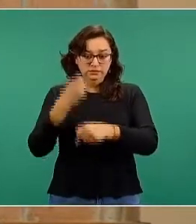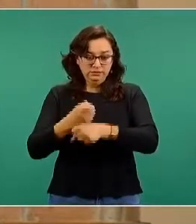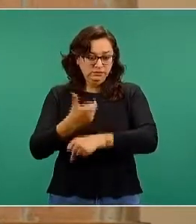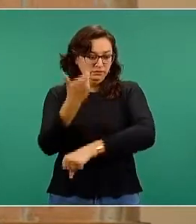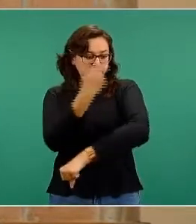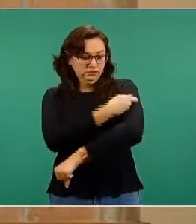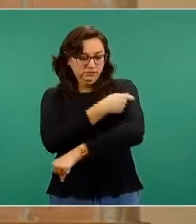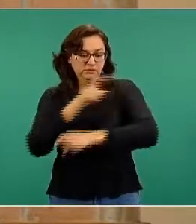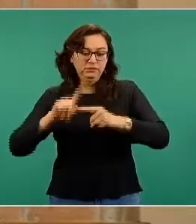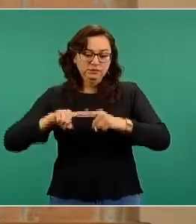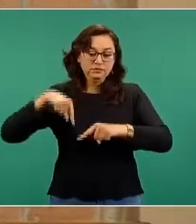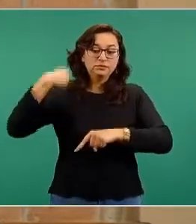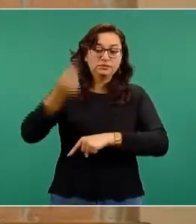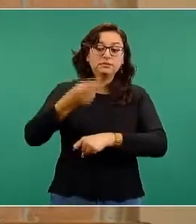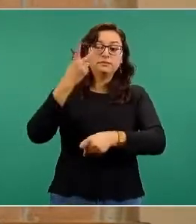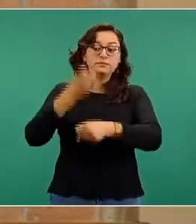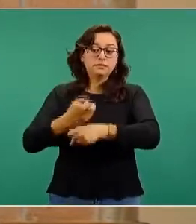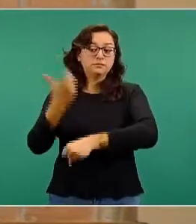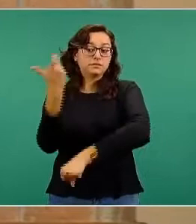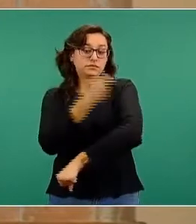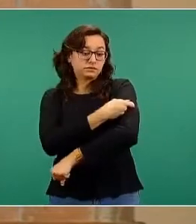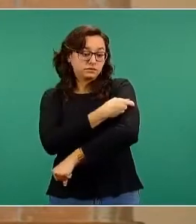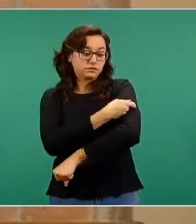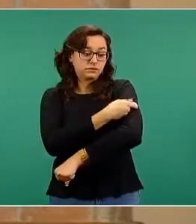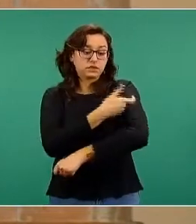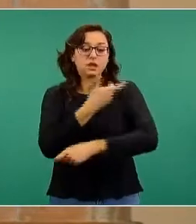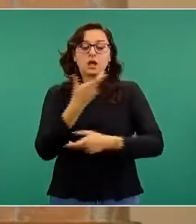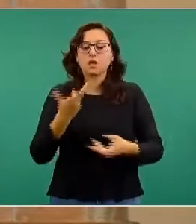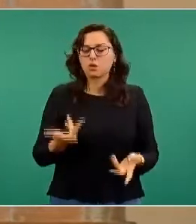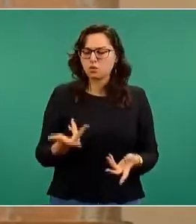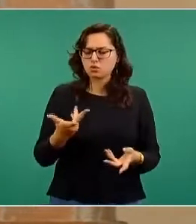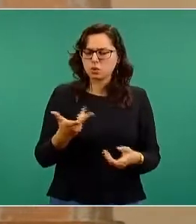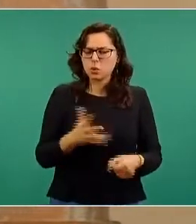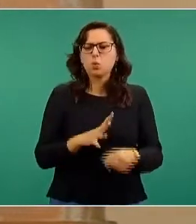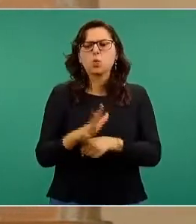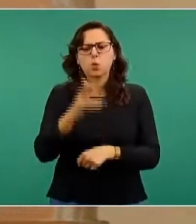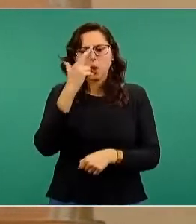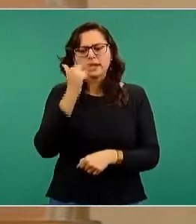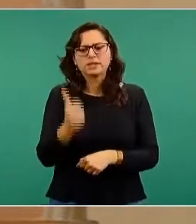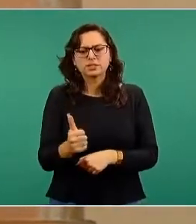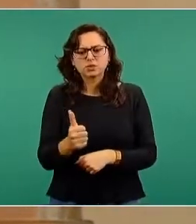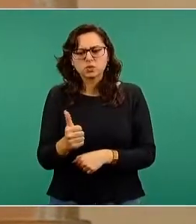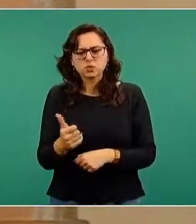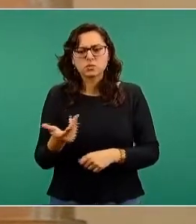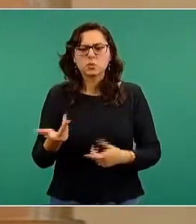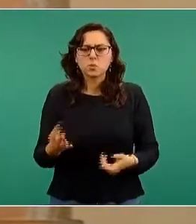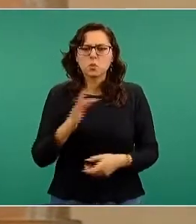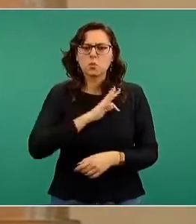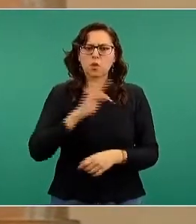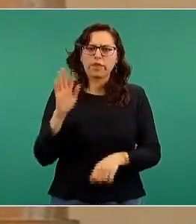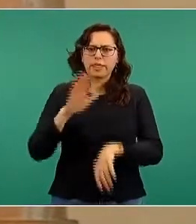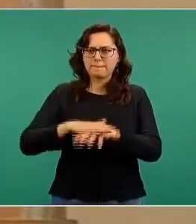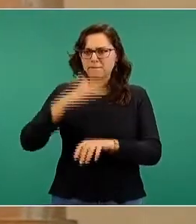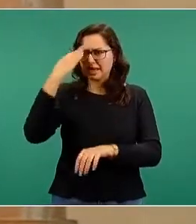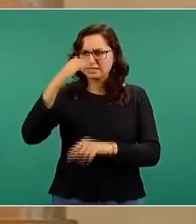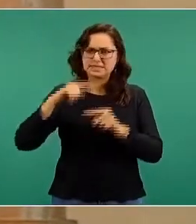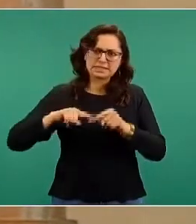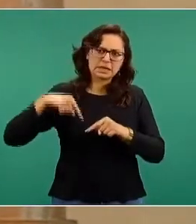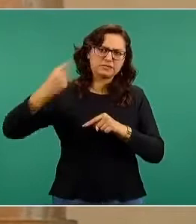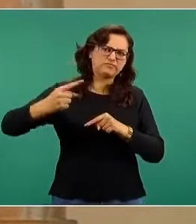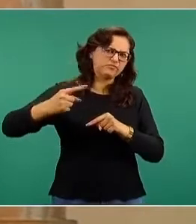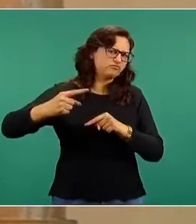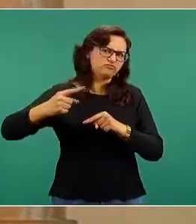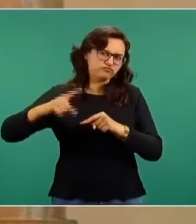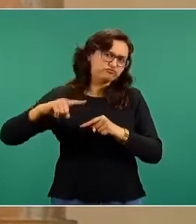entre dosis. La razón por la que se pone una segunda dosis, esto es un elemento general para información de todas y